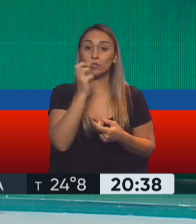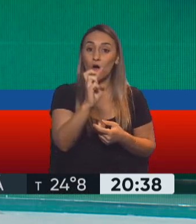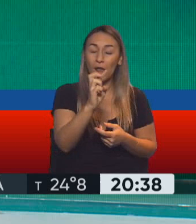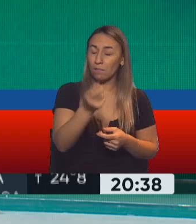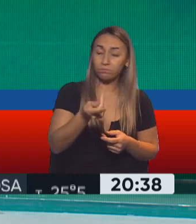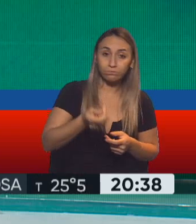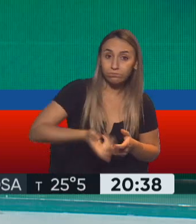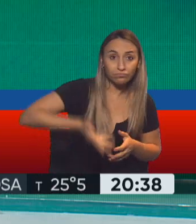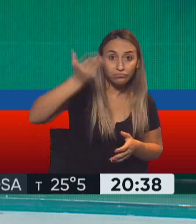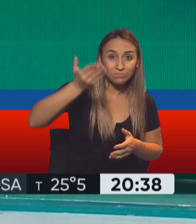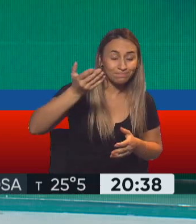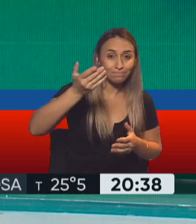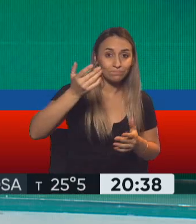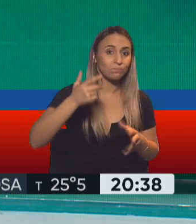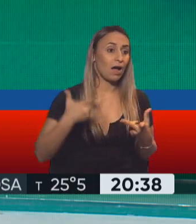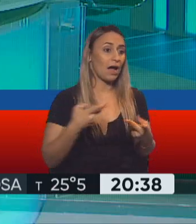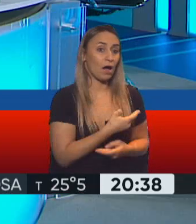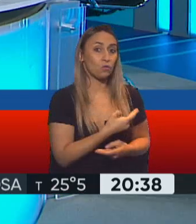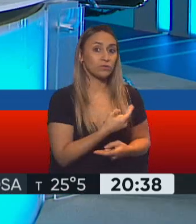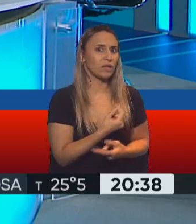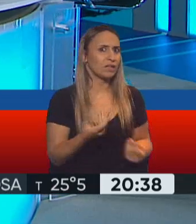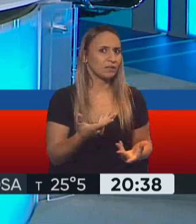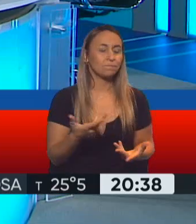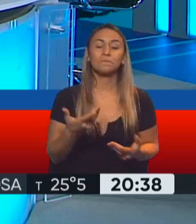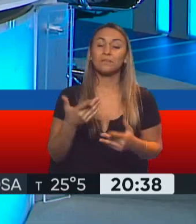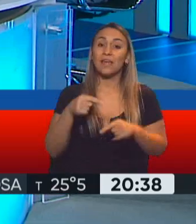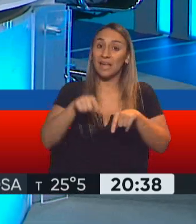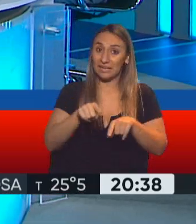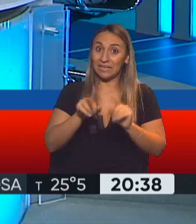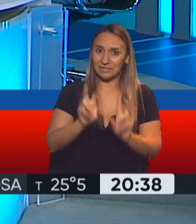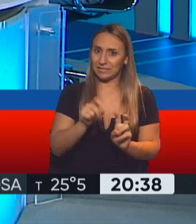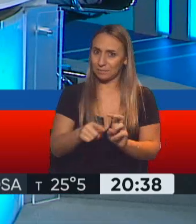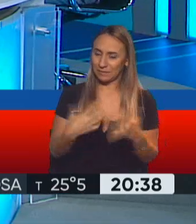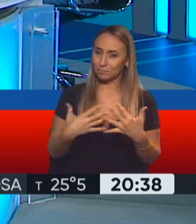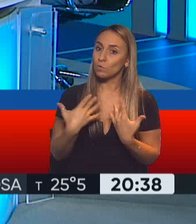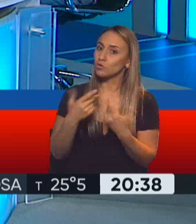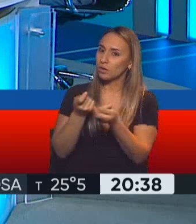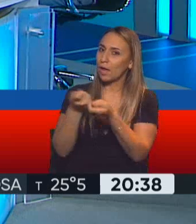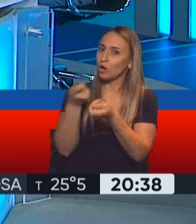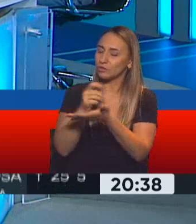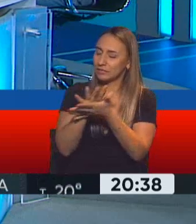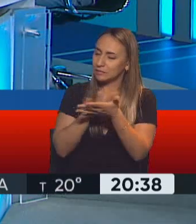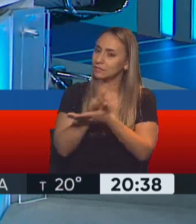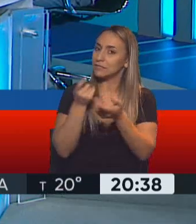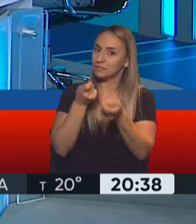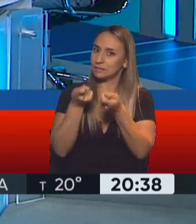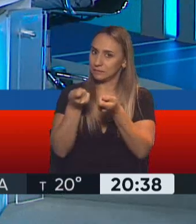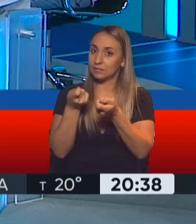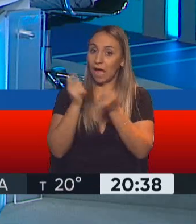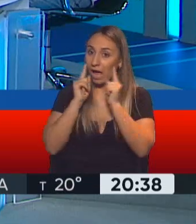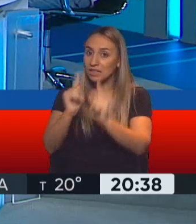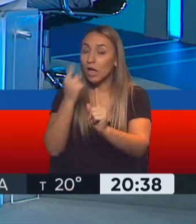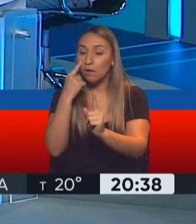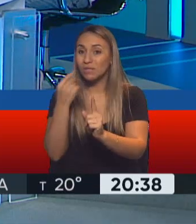camino que eso puede ser lo que pide el fondo me parece que va a ser una parte tensa de la negociación y que hay que prestarle mucha atención porque el fondo